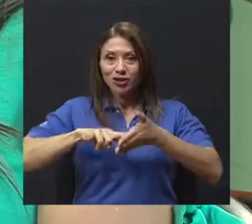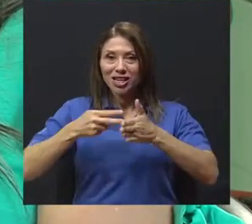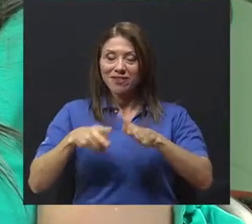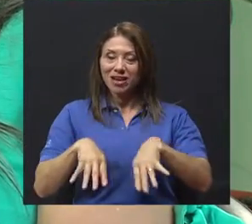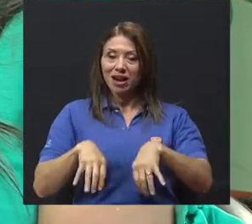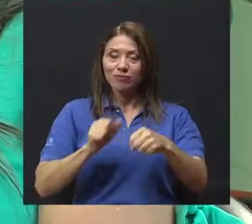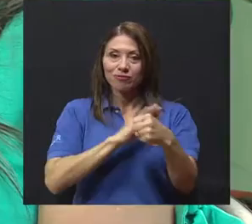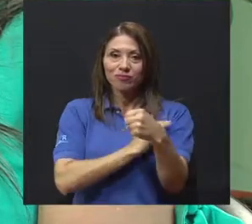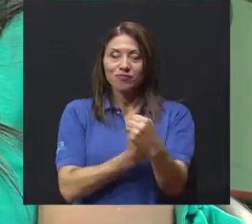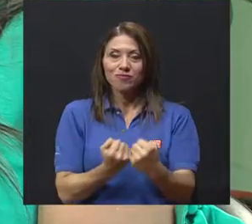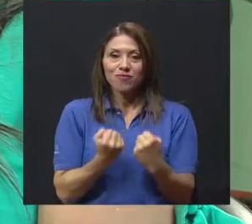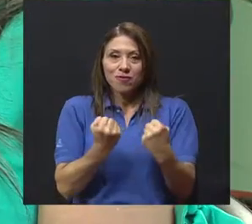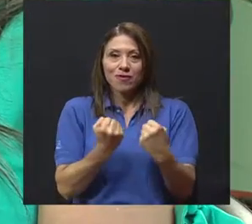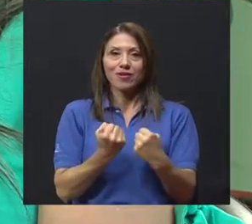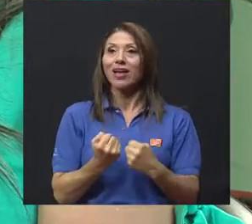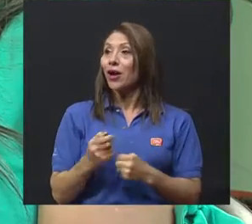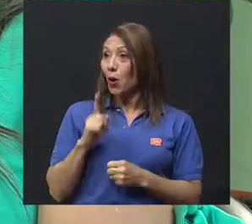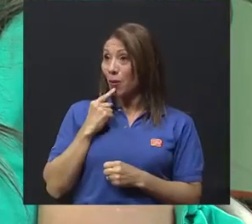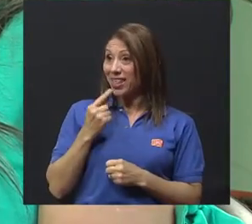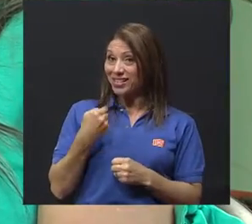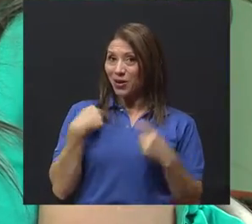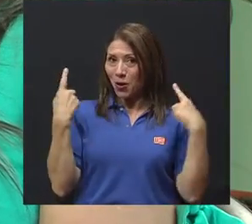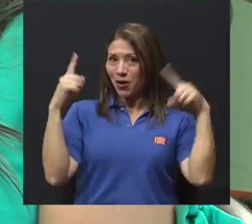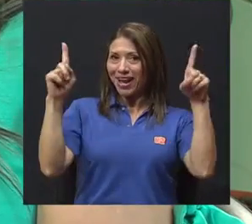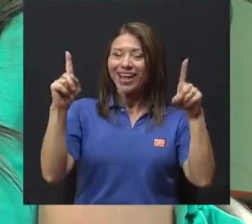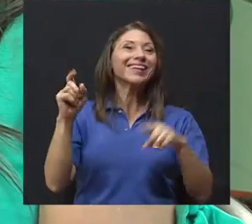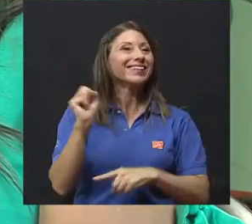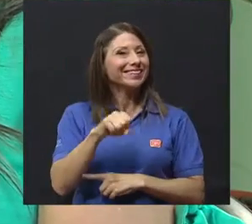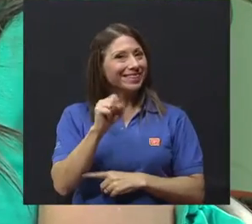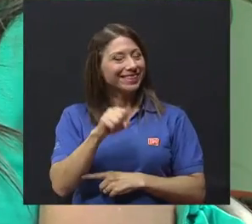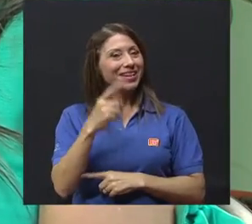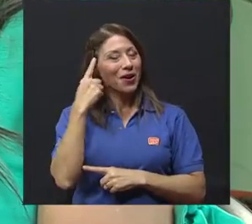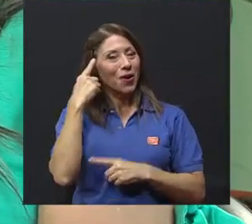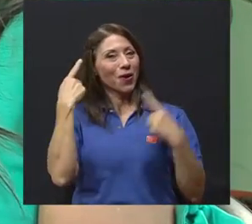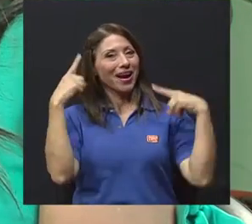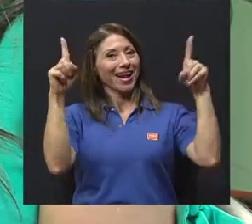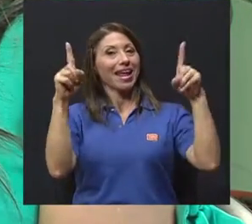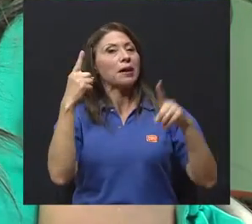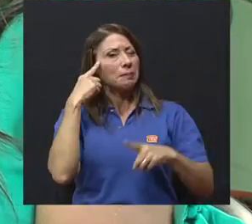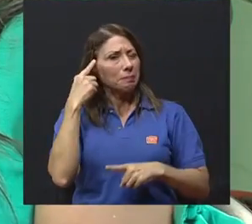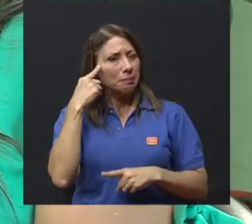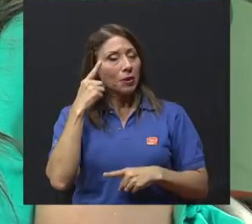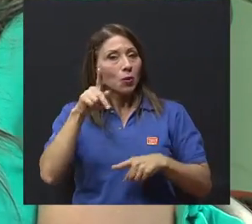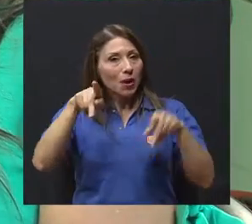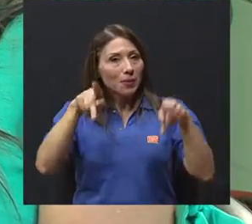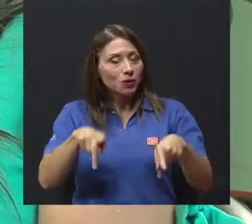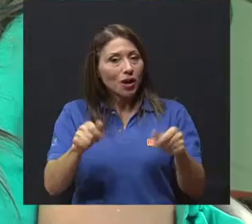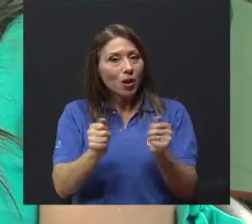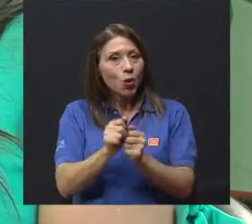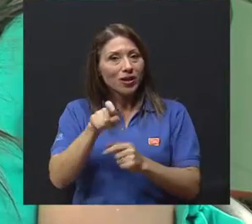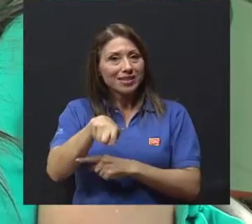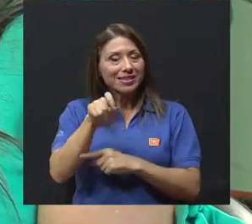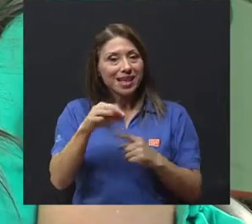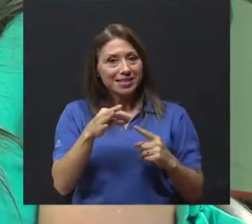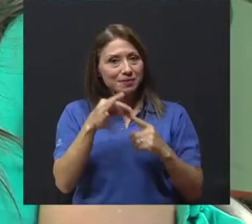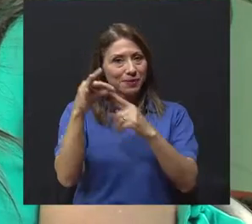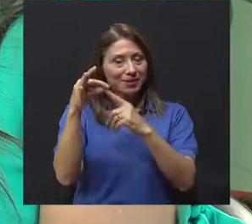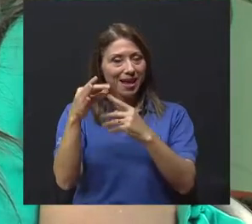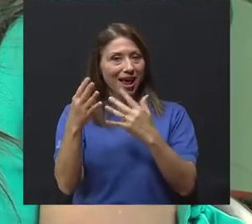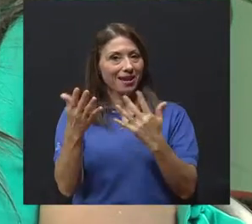forma de empoderarse como decir lo logré lo logré imagínate una persona con necesidades especiales